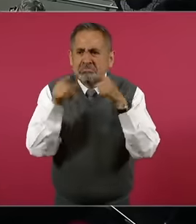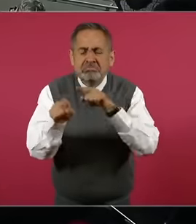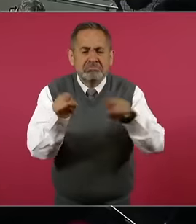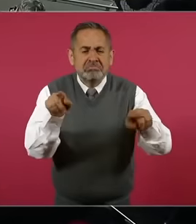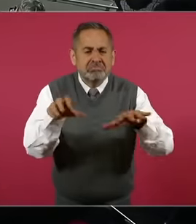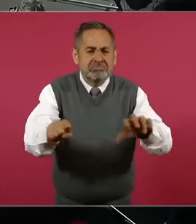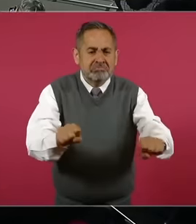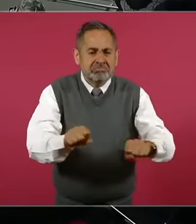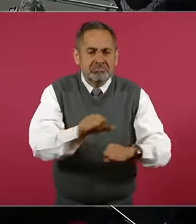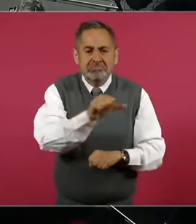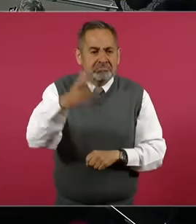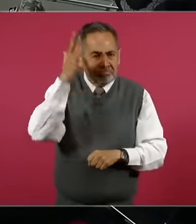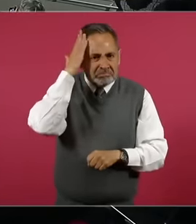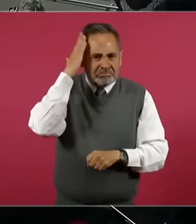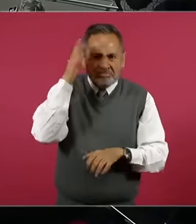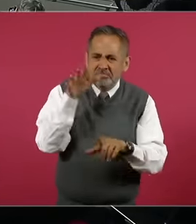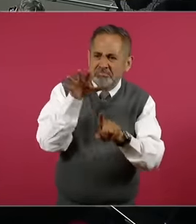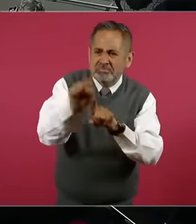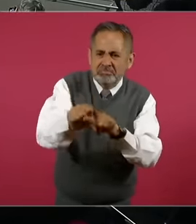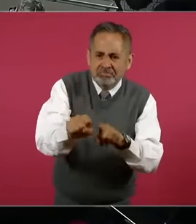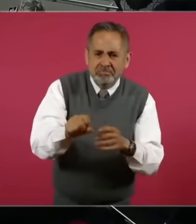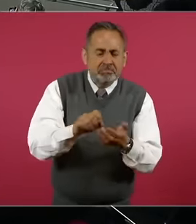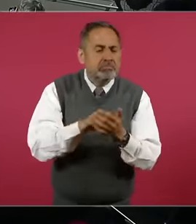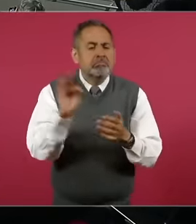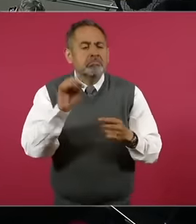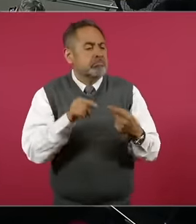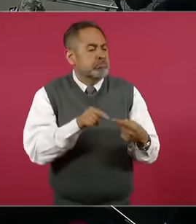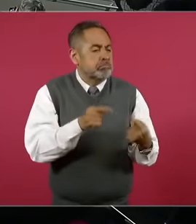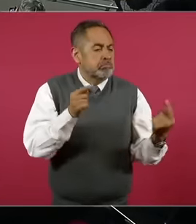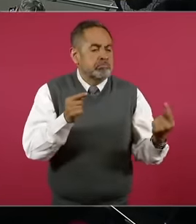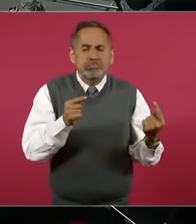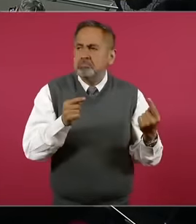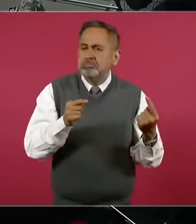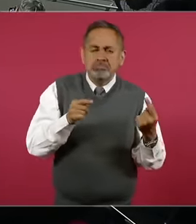Por dirigentes, opositores,